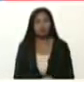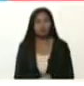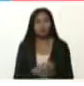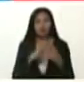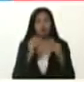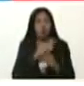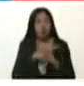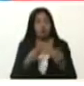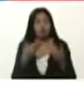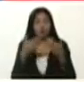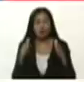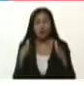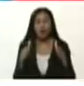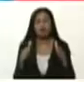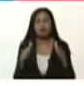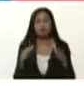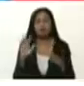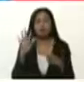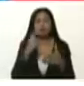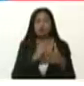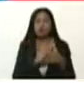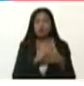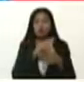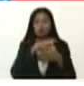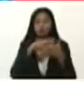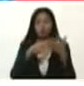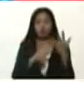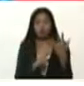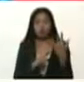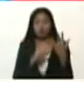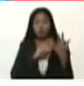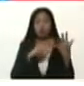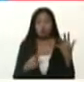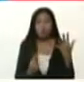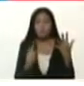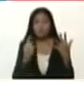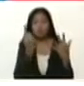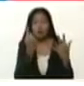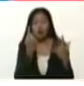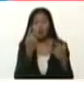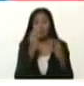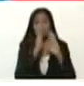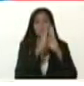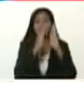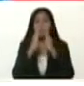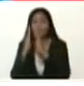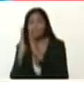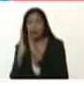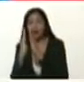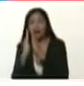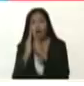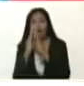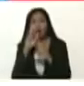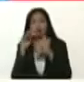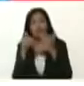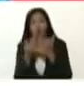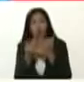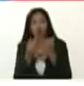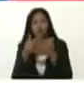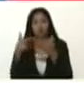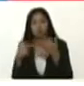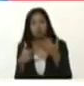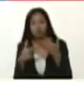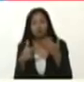el poder popular en quinto lugar. Son 5 prioridades donde vamos a organizar, a afinar las